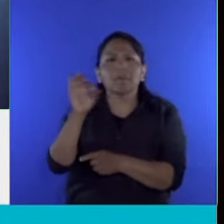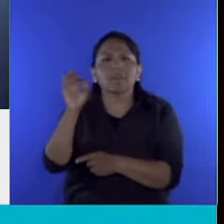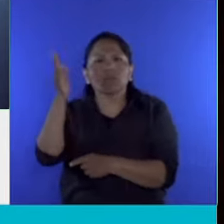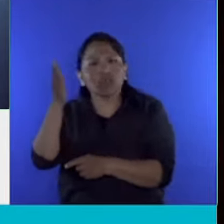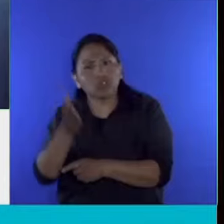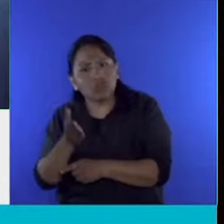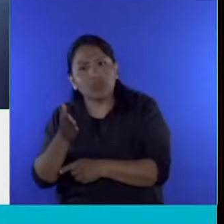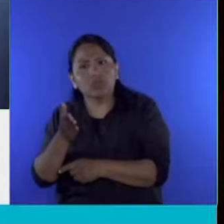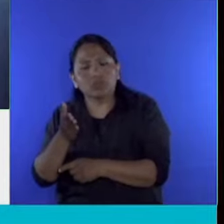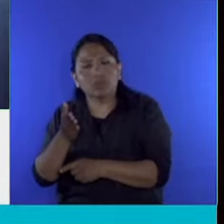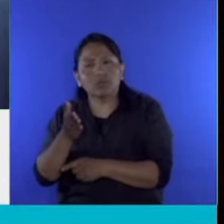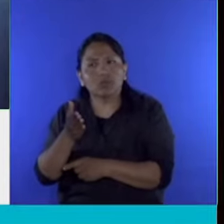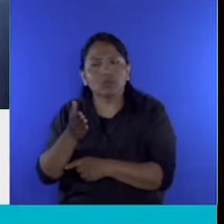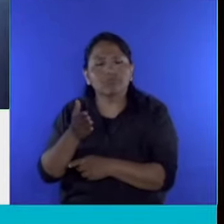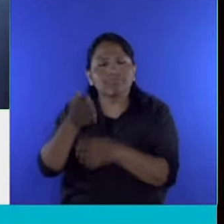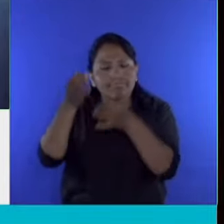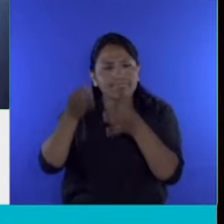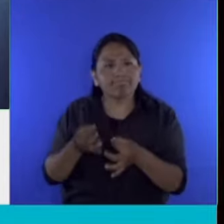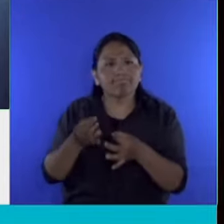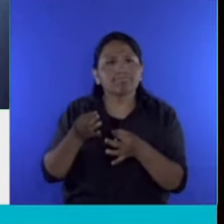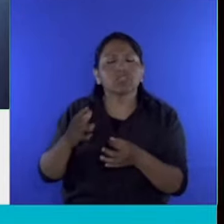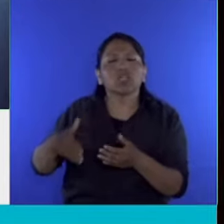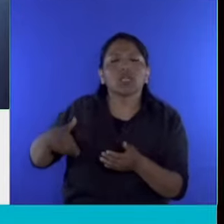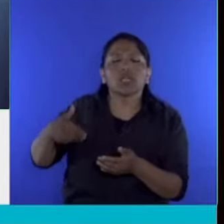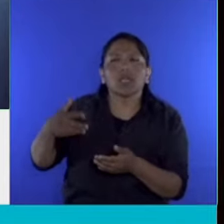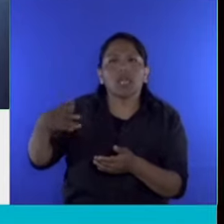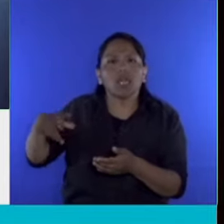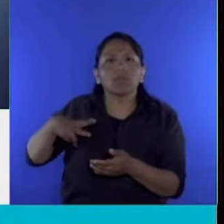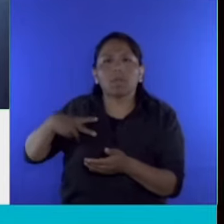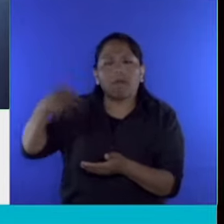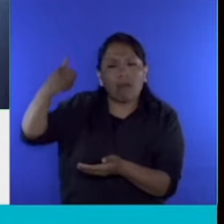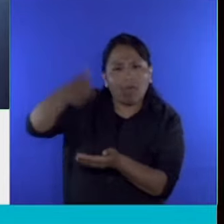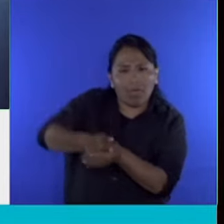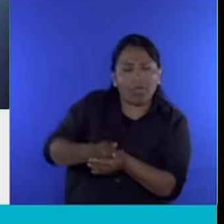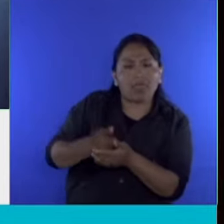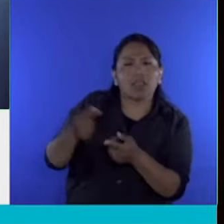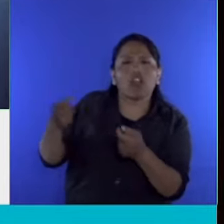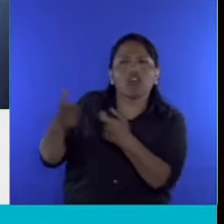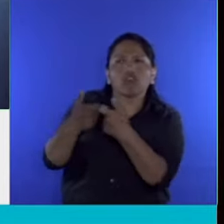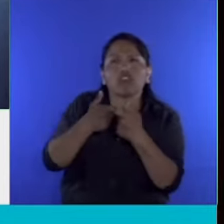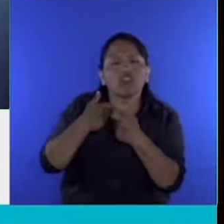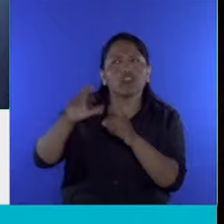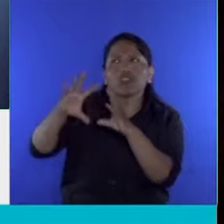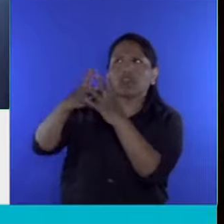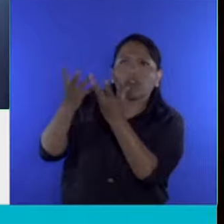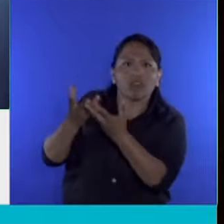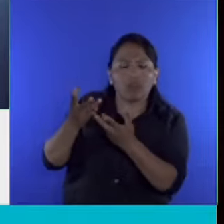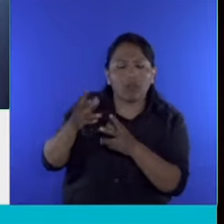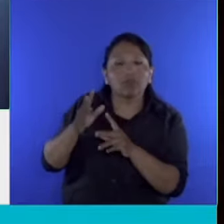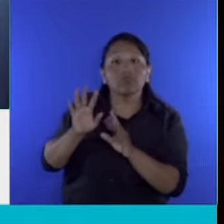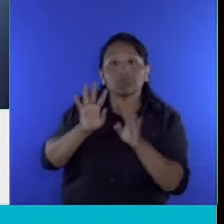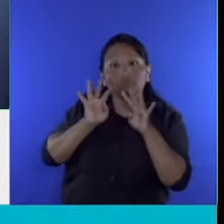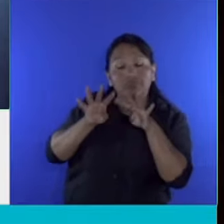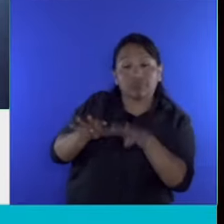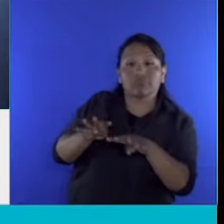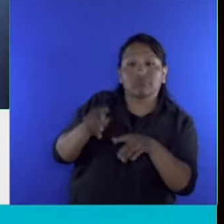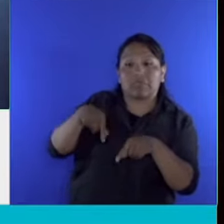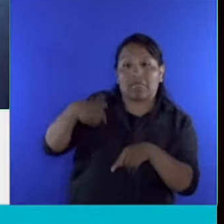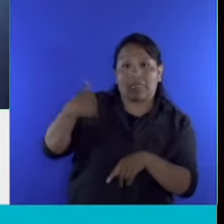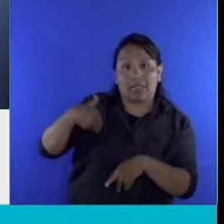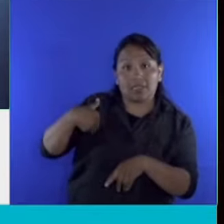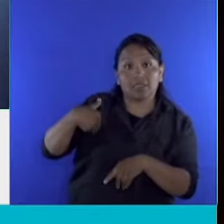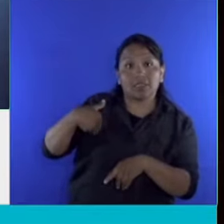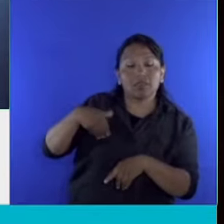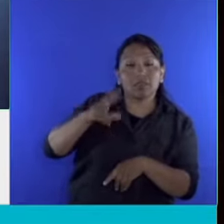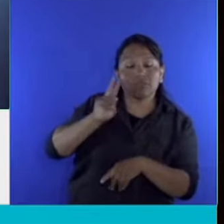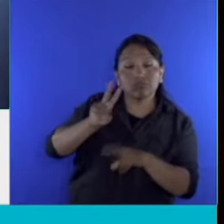20% y se completó con inversión privada y con socios internacionales y que fue muy vista en el país pero